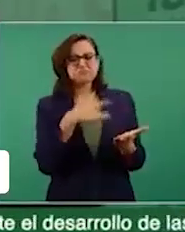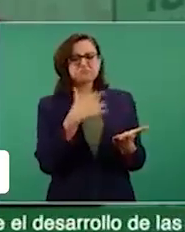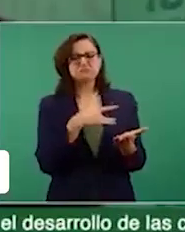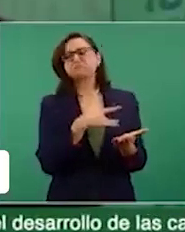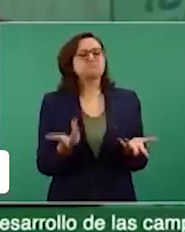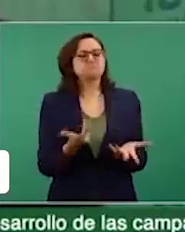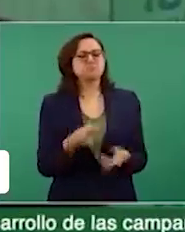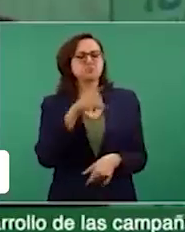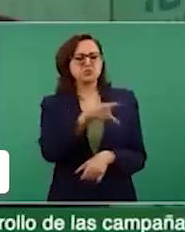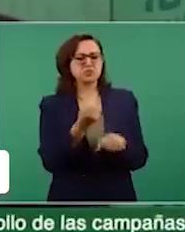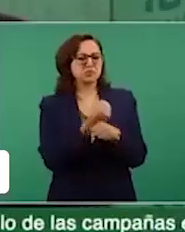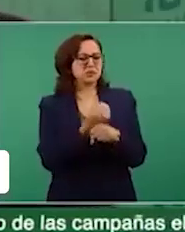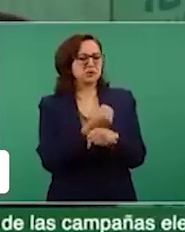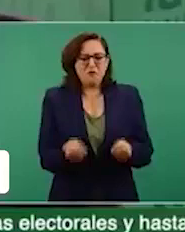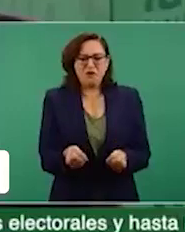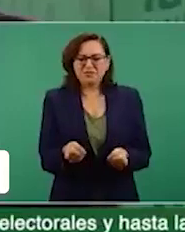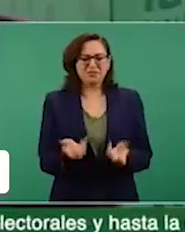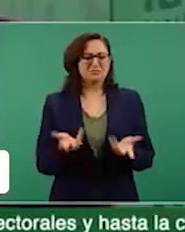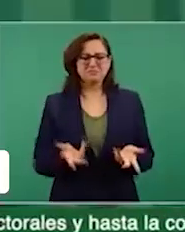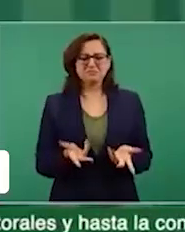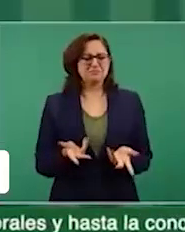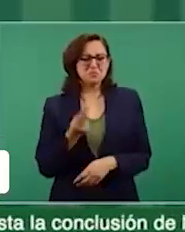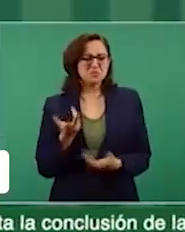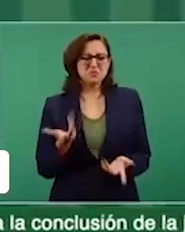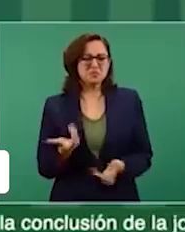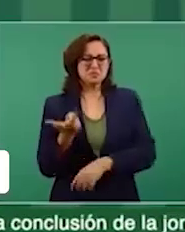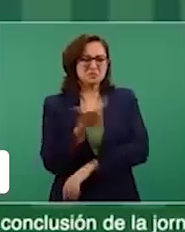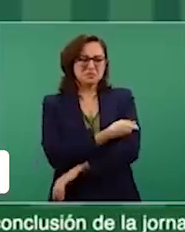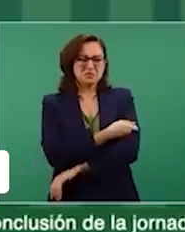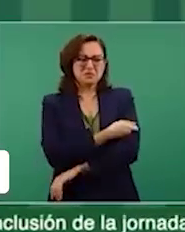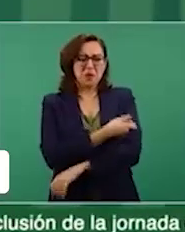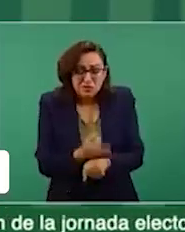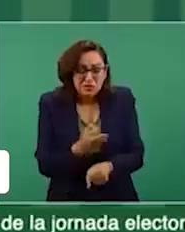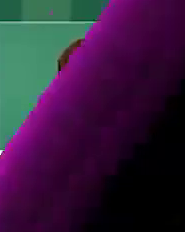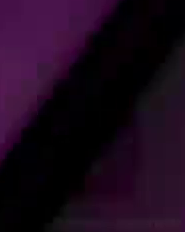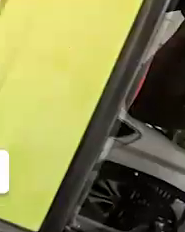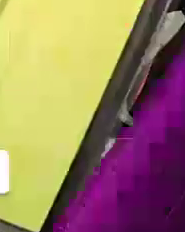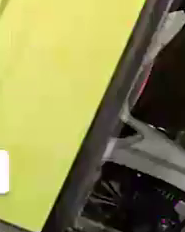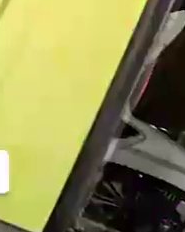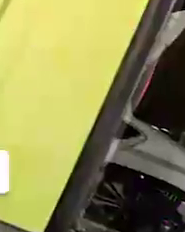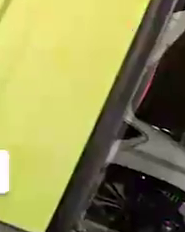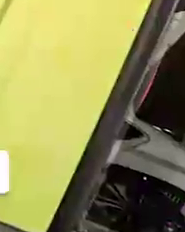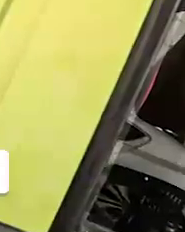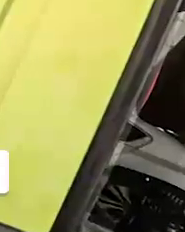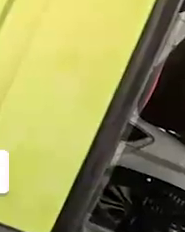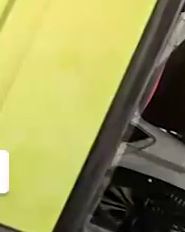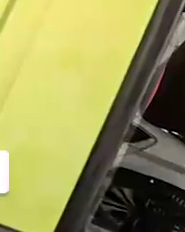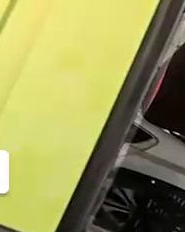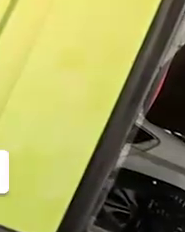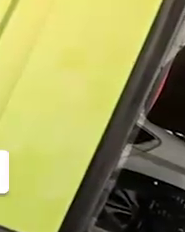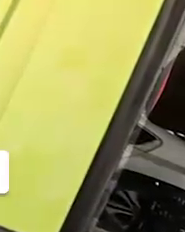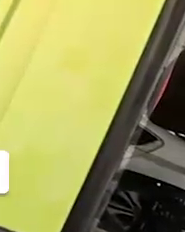que tengo suficientes anticuerpos y que no es indispensable por ahora que me vacune. Aplican en Tacotalpa